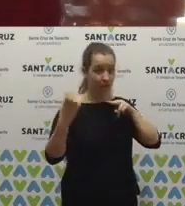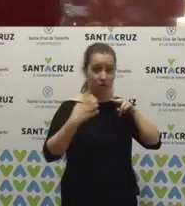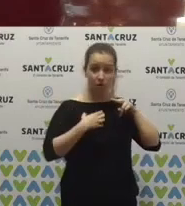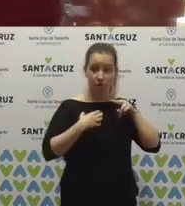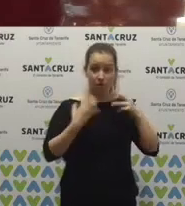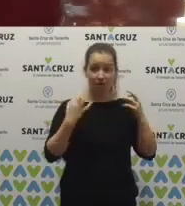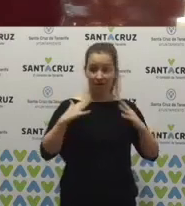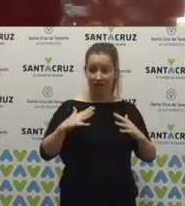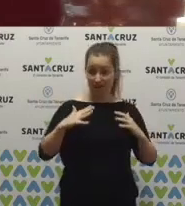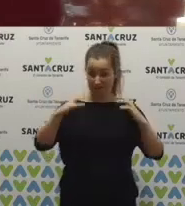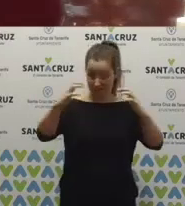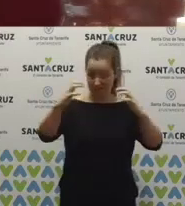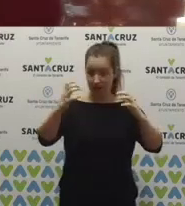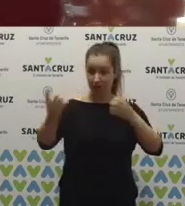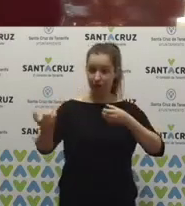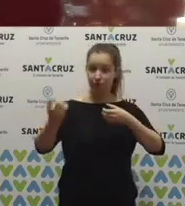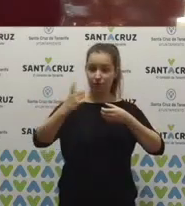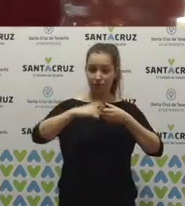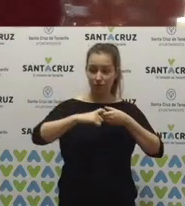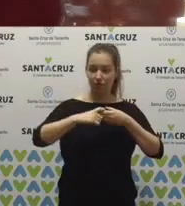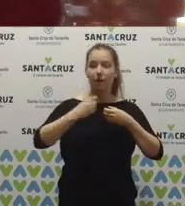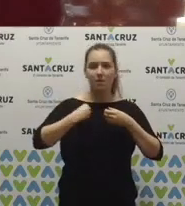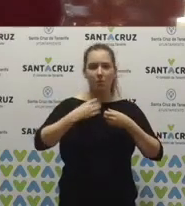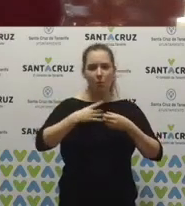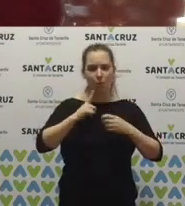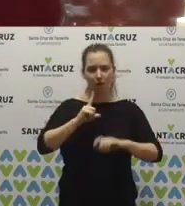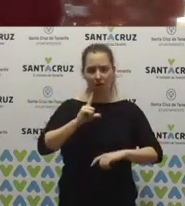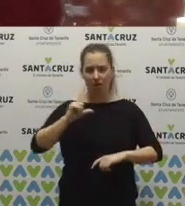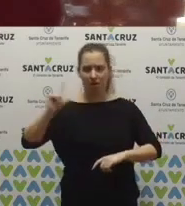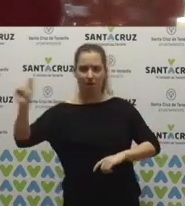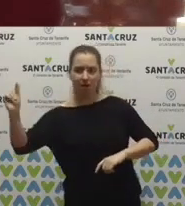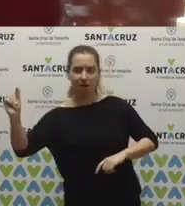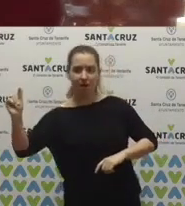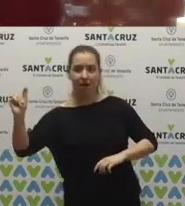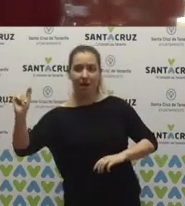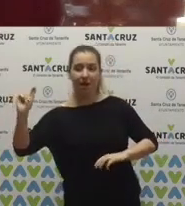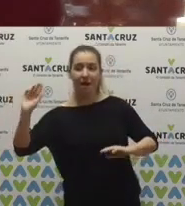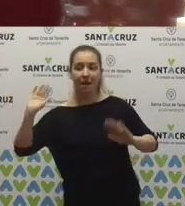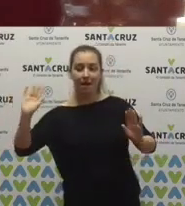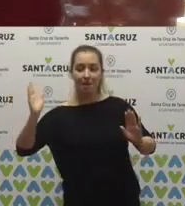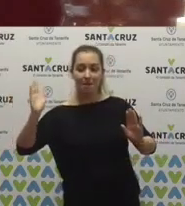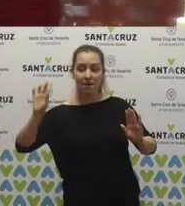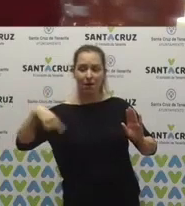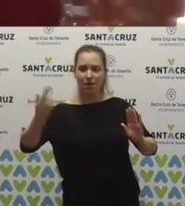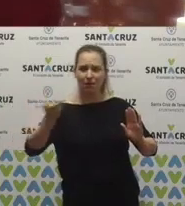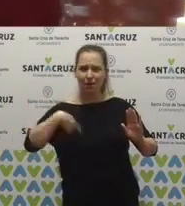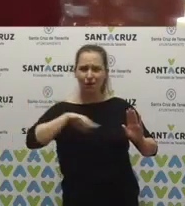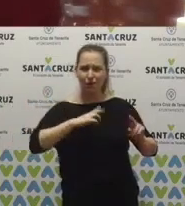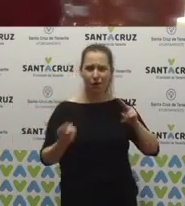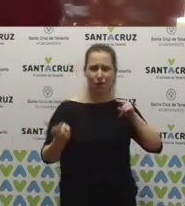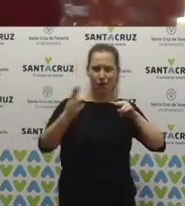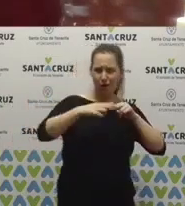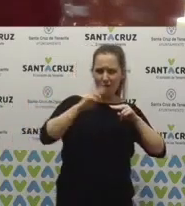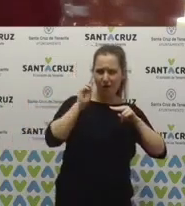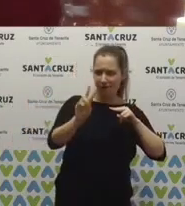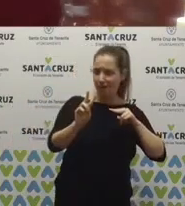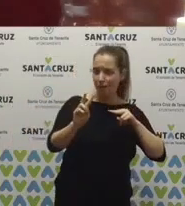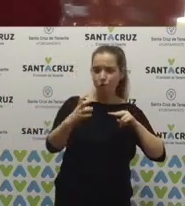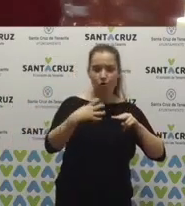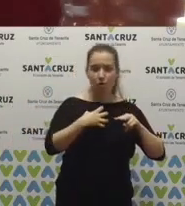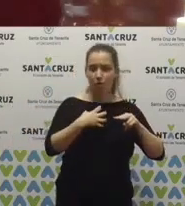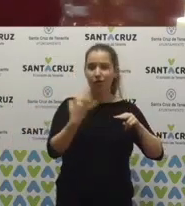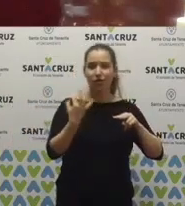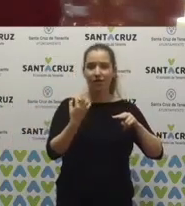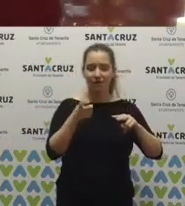por supuesto cómo se puede salir del salón de plenos pero entonces no puede aparecer nos a nosotros como que están conectados hay que darle a